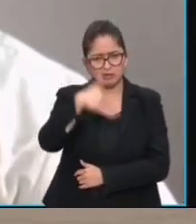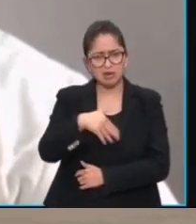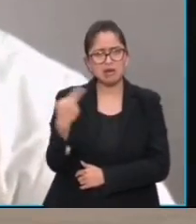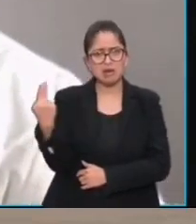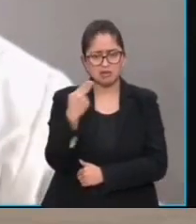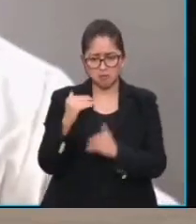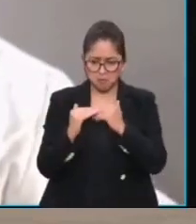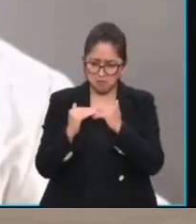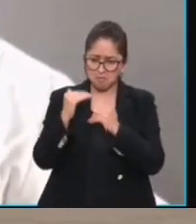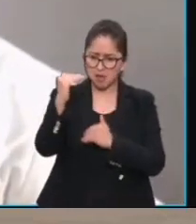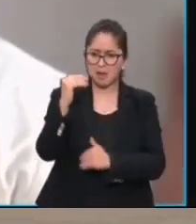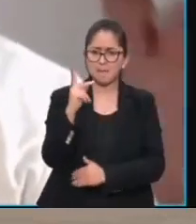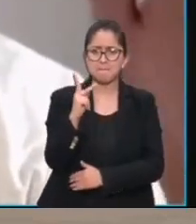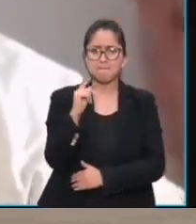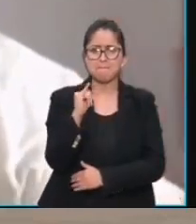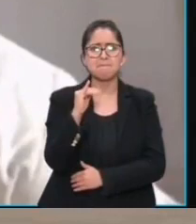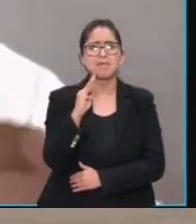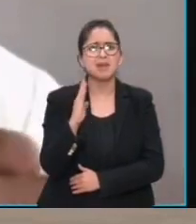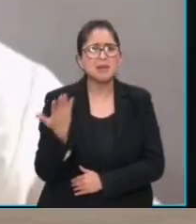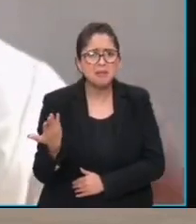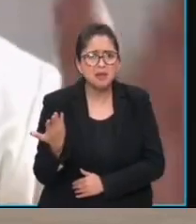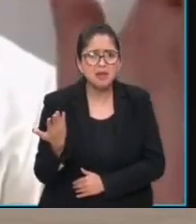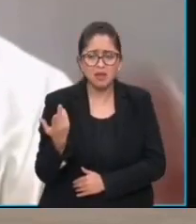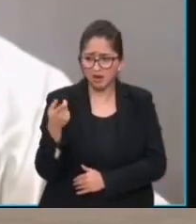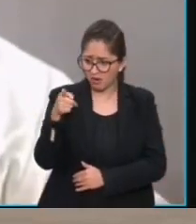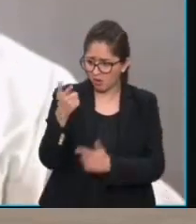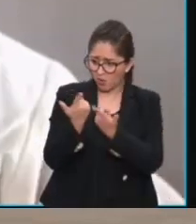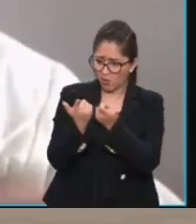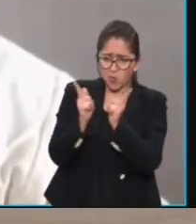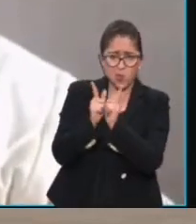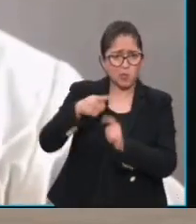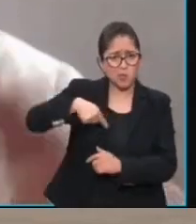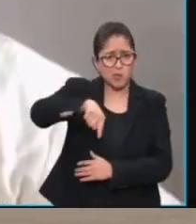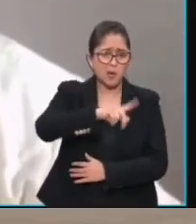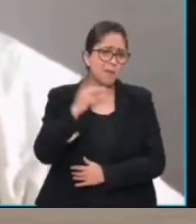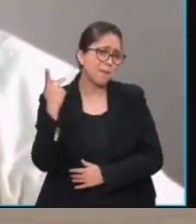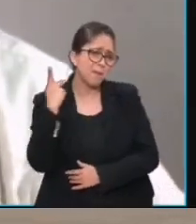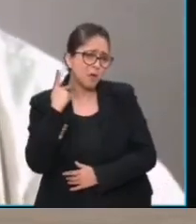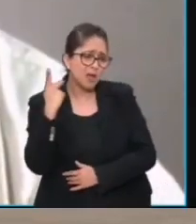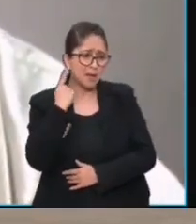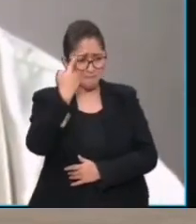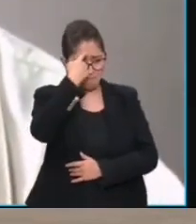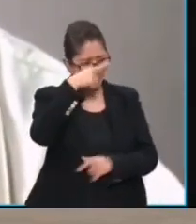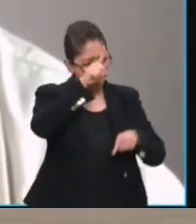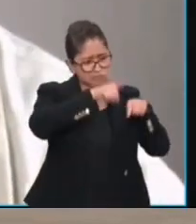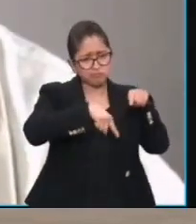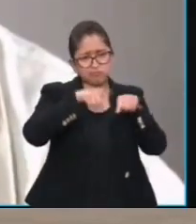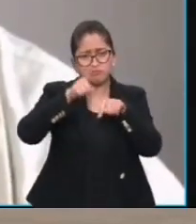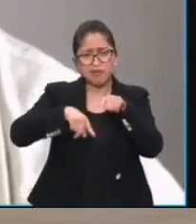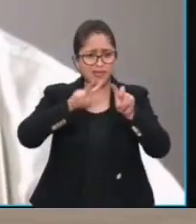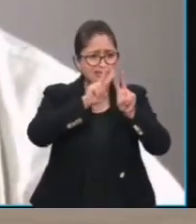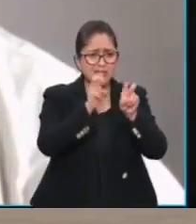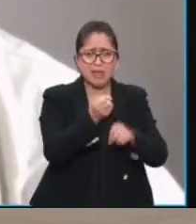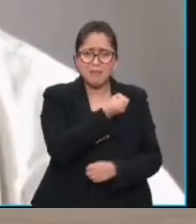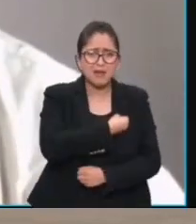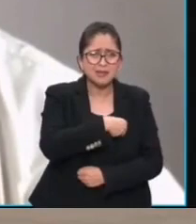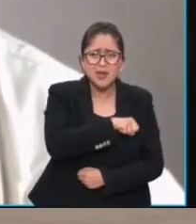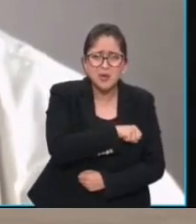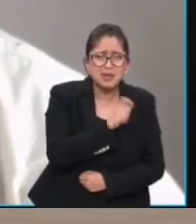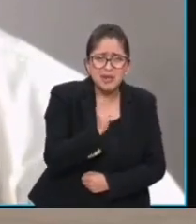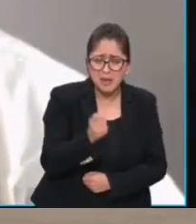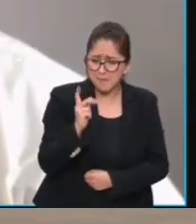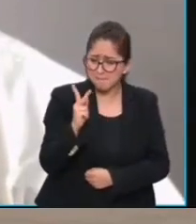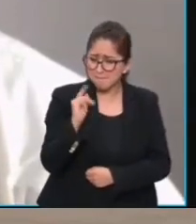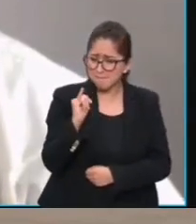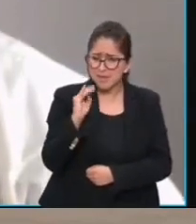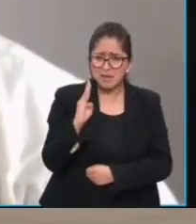PIB. Desafortunadamente, estos partidos, además de despedazar, de desmantelar el Sistema Nacional de Salud, dejaron el PIB en menos